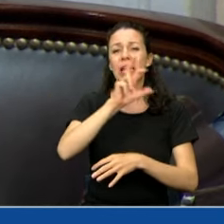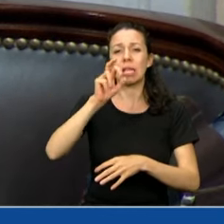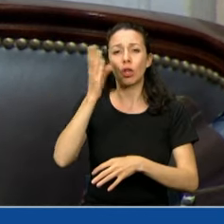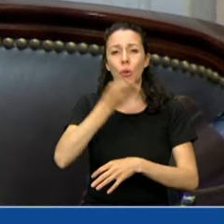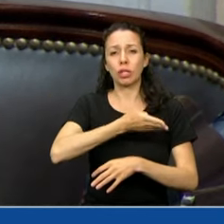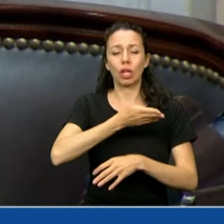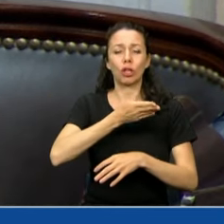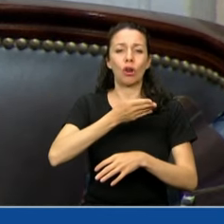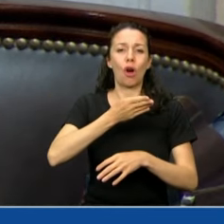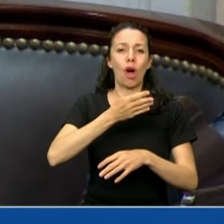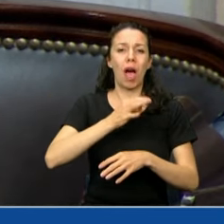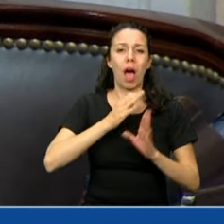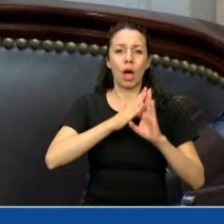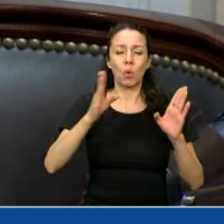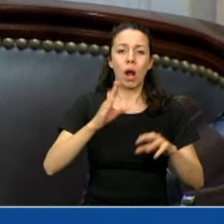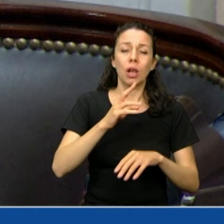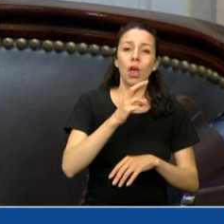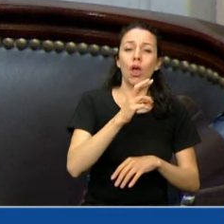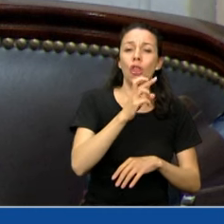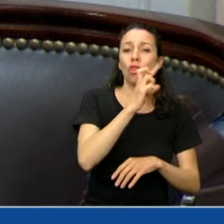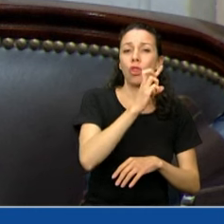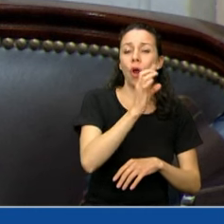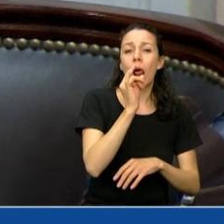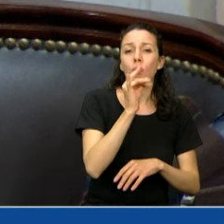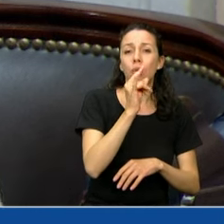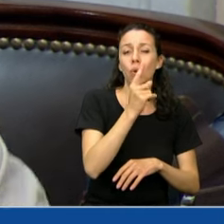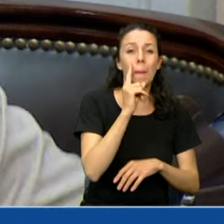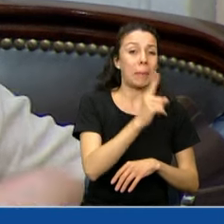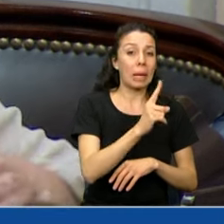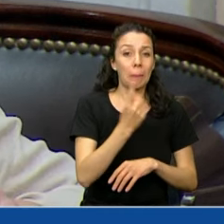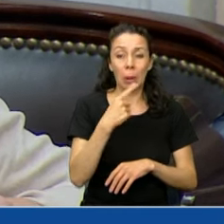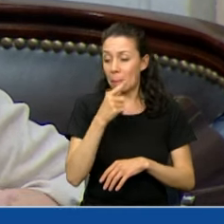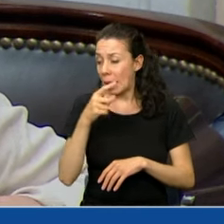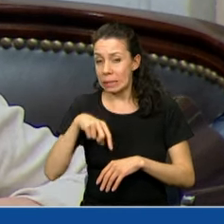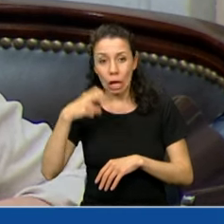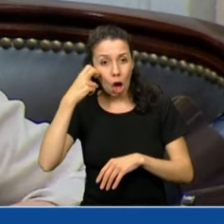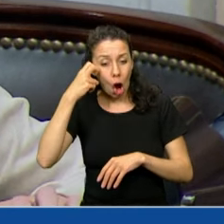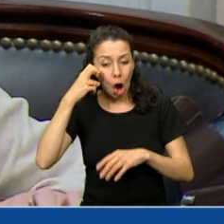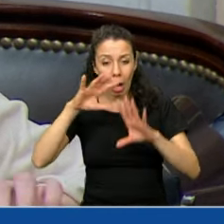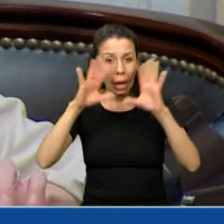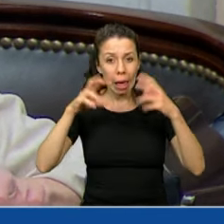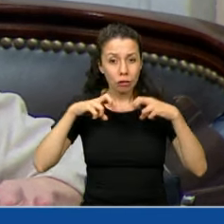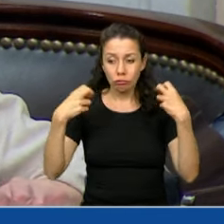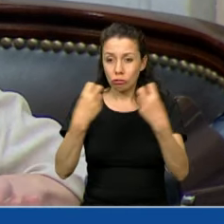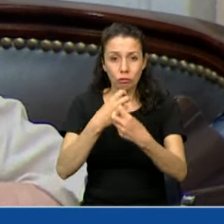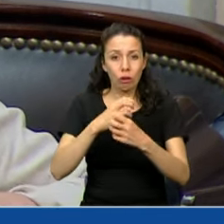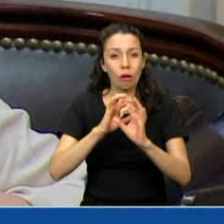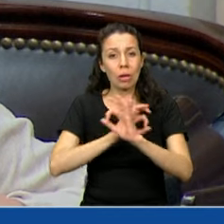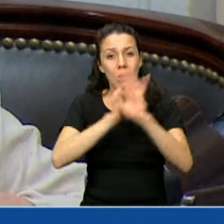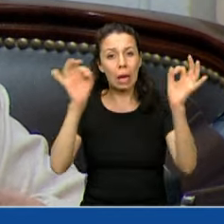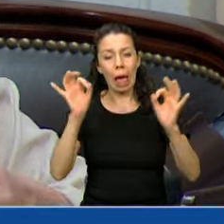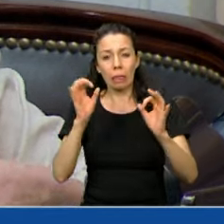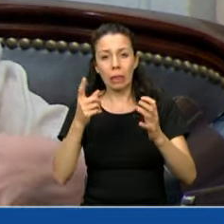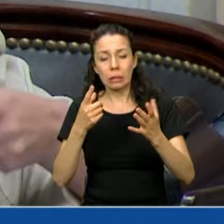anual el dólar Blu está 1000 pero parece que congreso no toma nota de la situación en la que está Argentina y